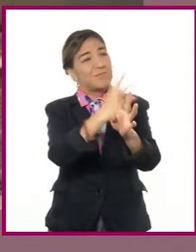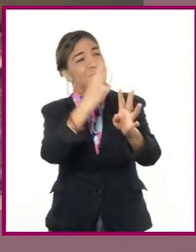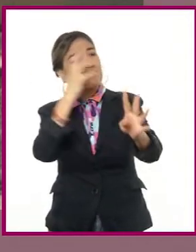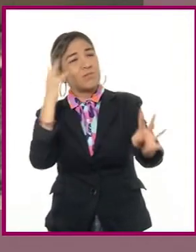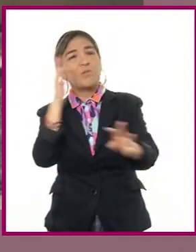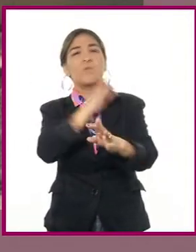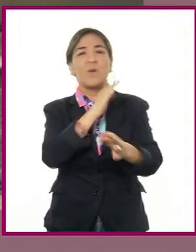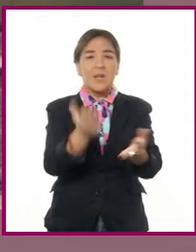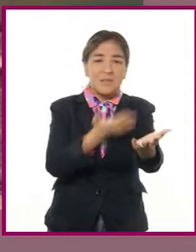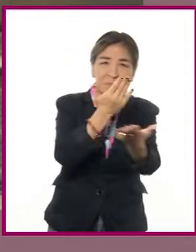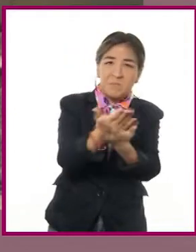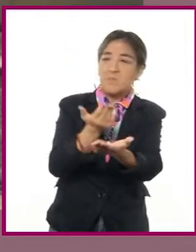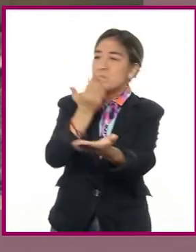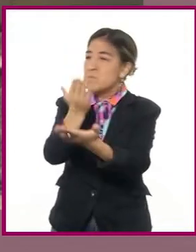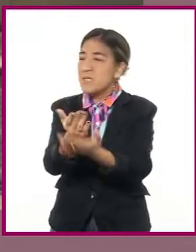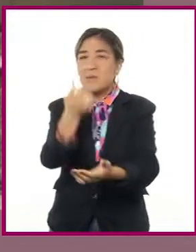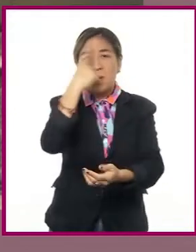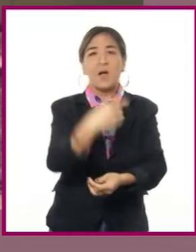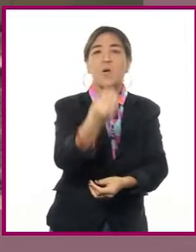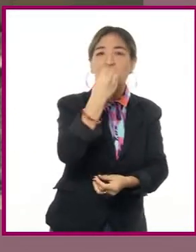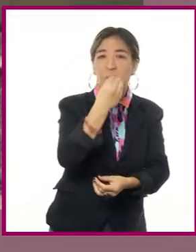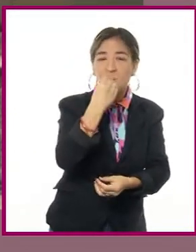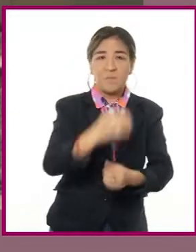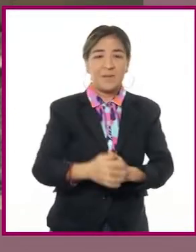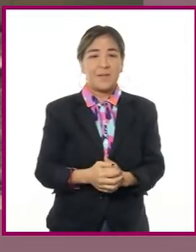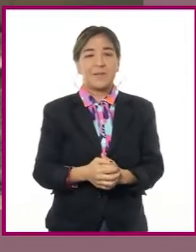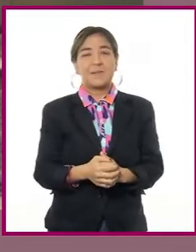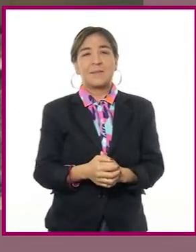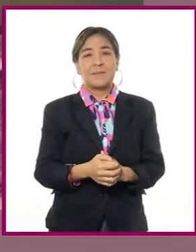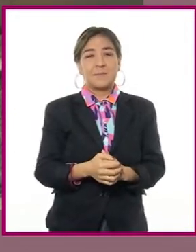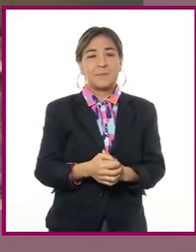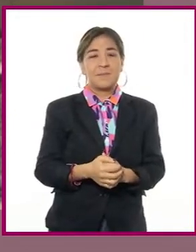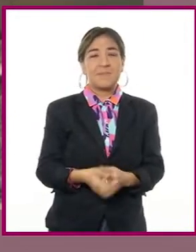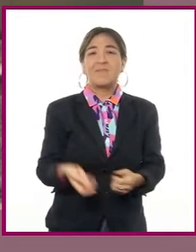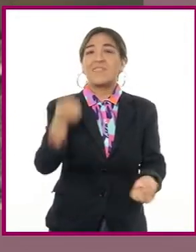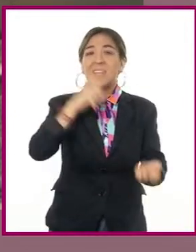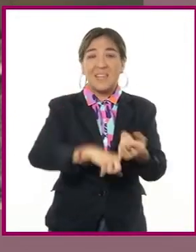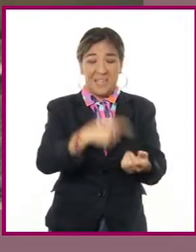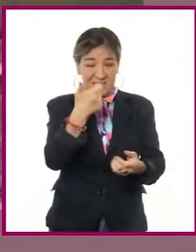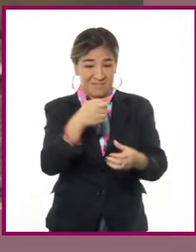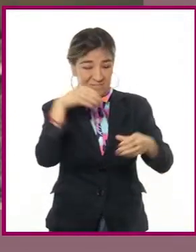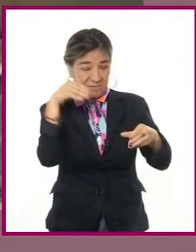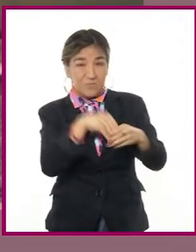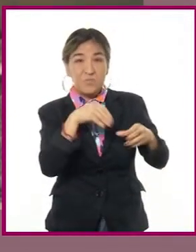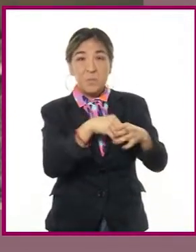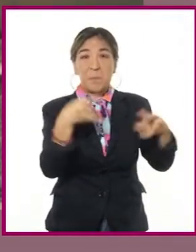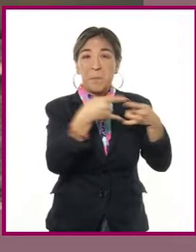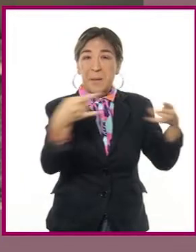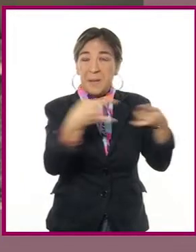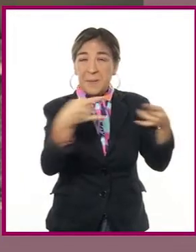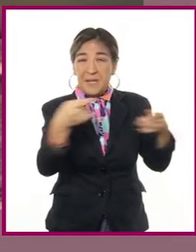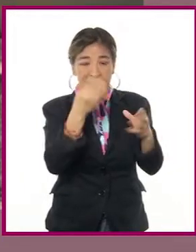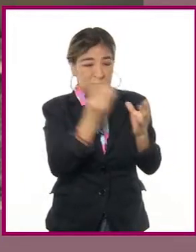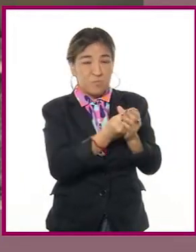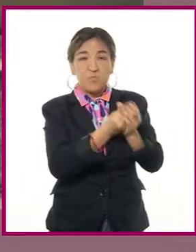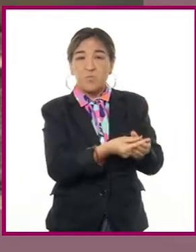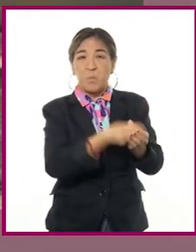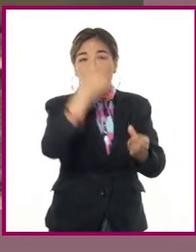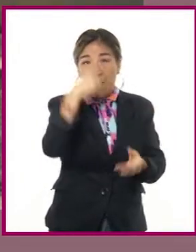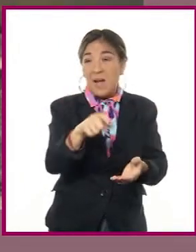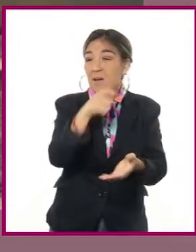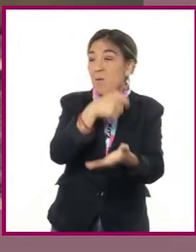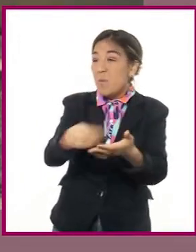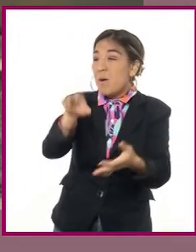la inflación, se tenían que llevar fajos de billetes para comprar una hoganza de